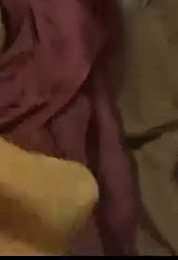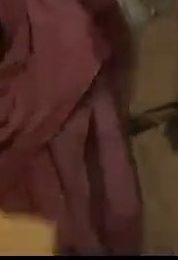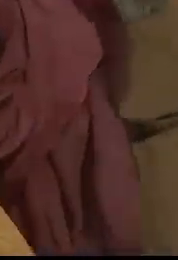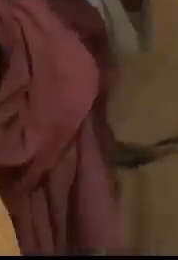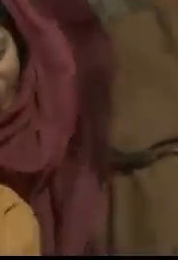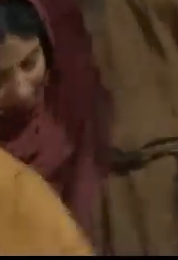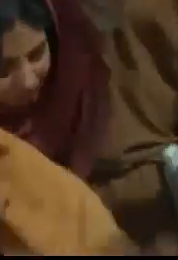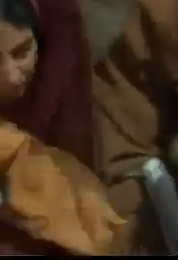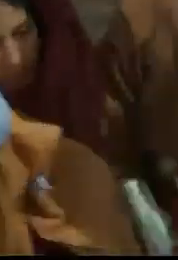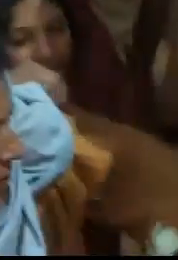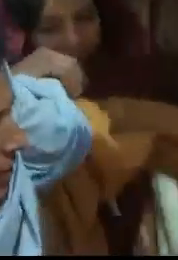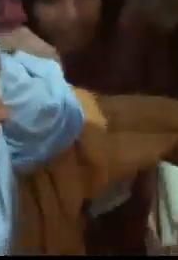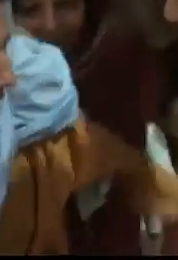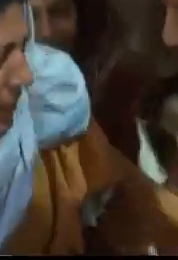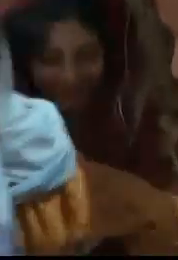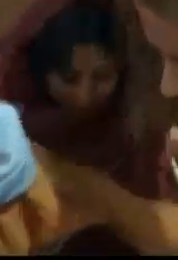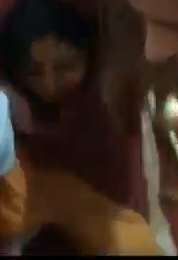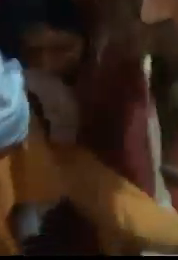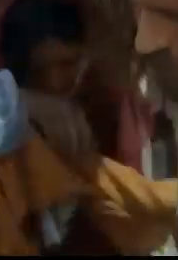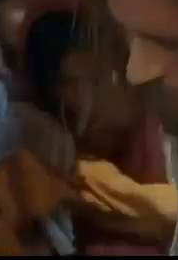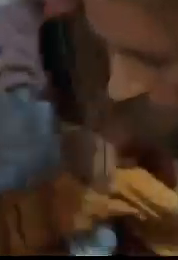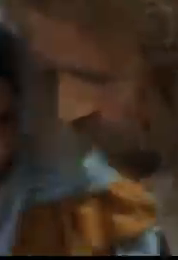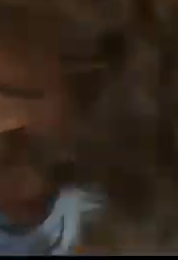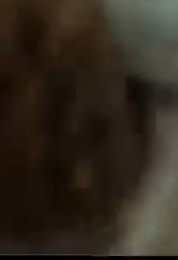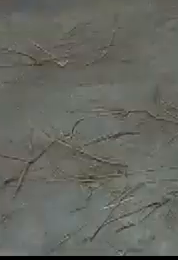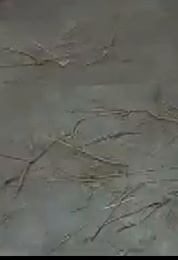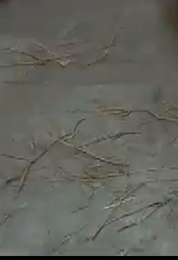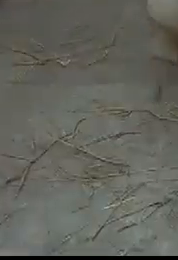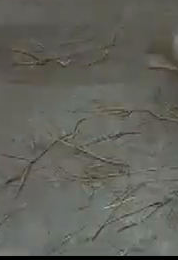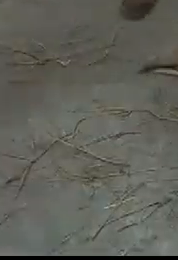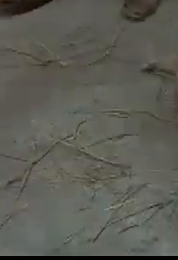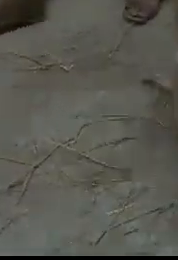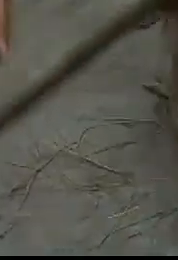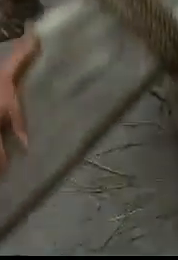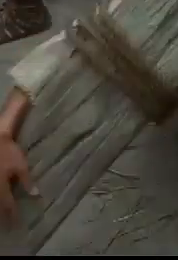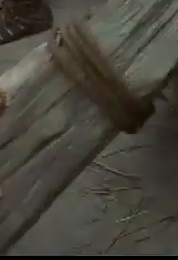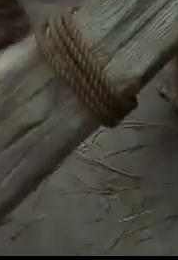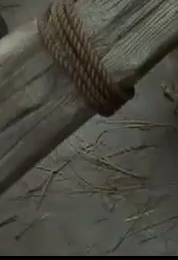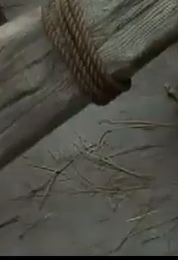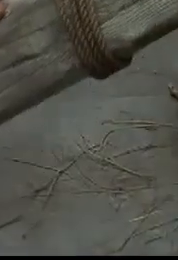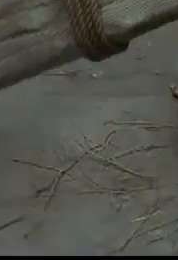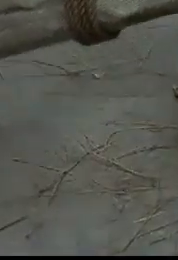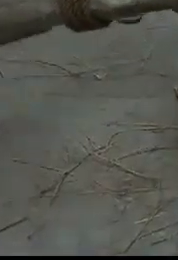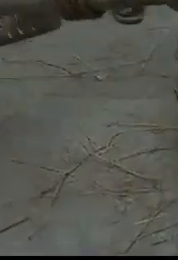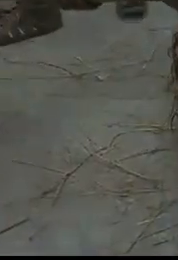¡Tú, sal de en medio! ¡Ayúdenlo, por favor! ¡Ayúdenlo! ¡Párate cuando te diga!